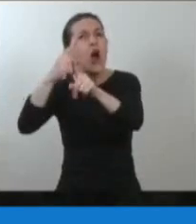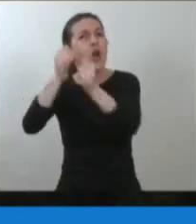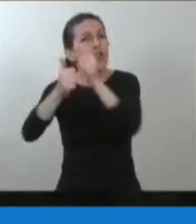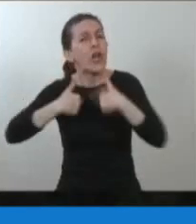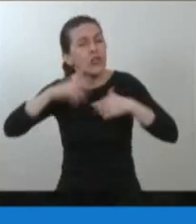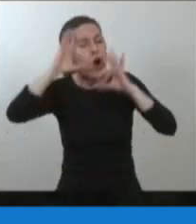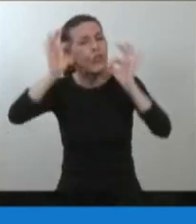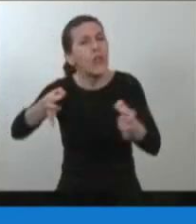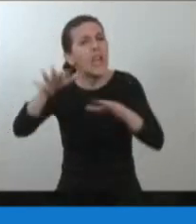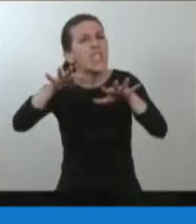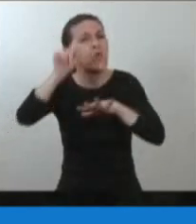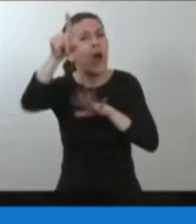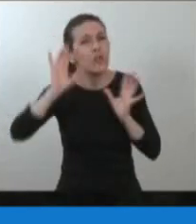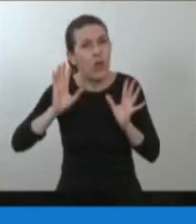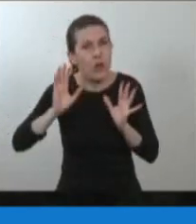rosario